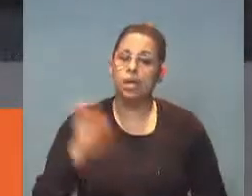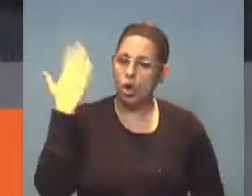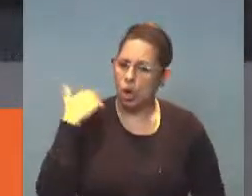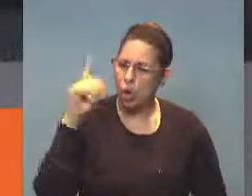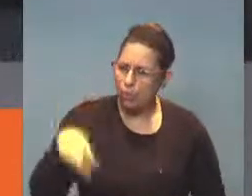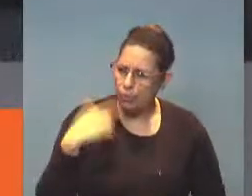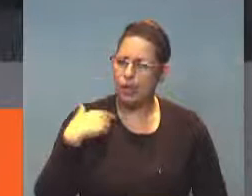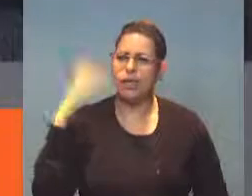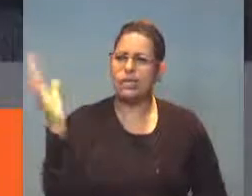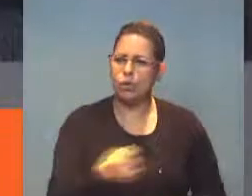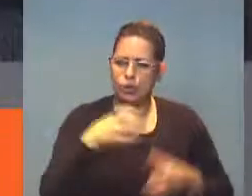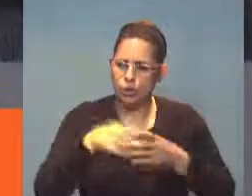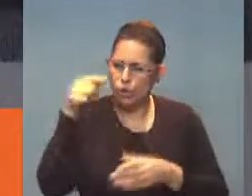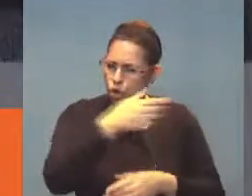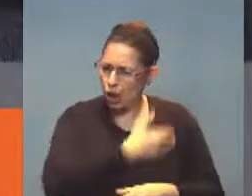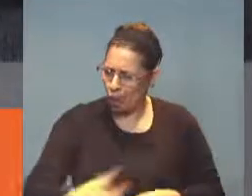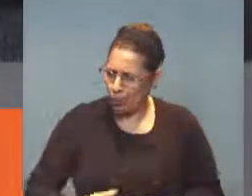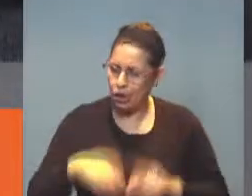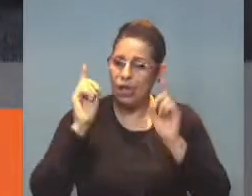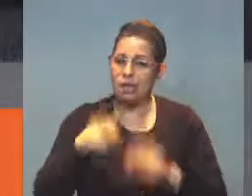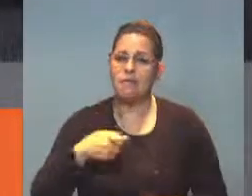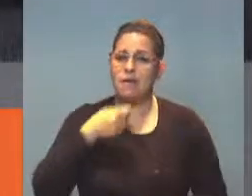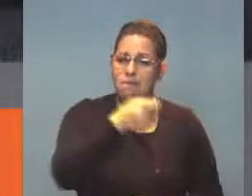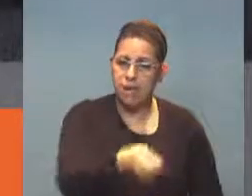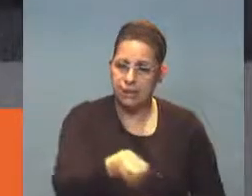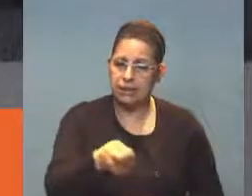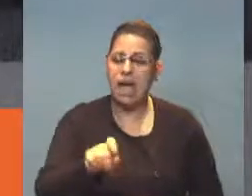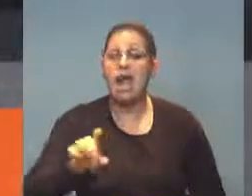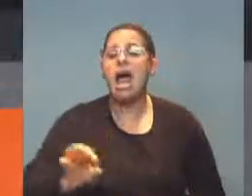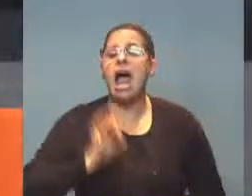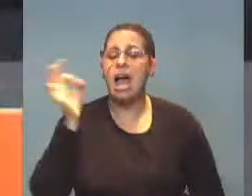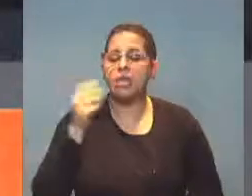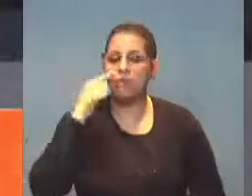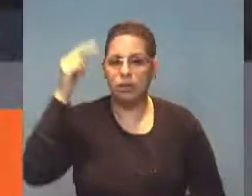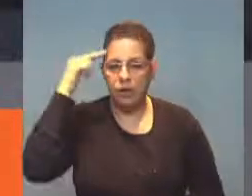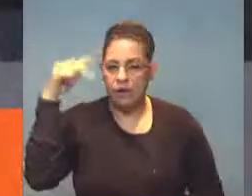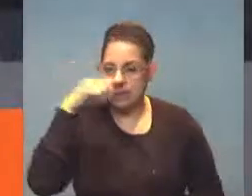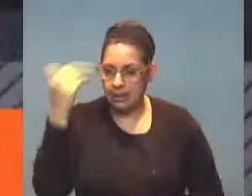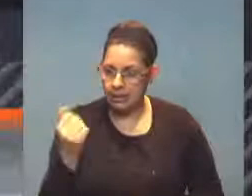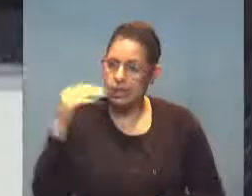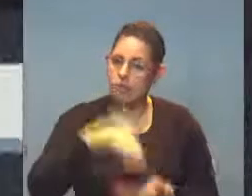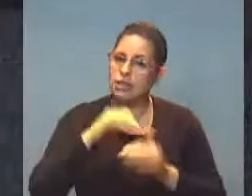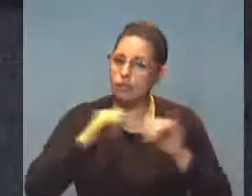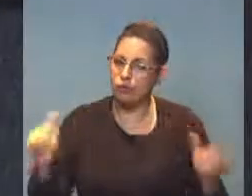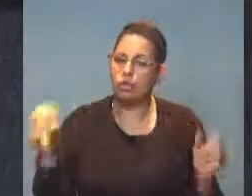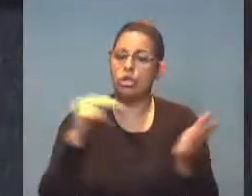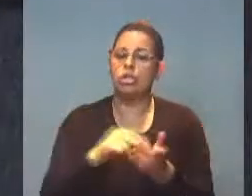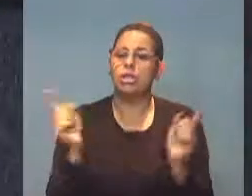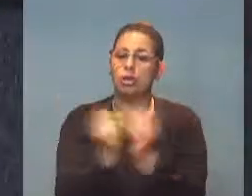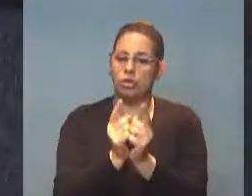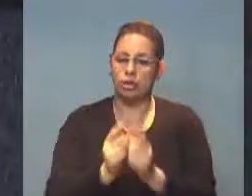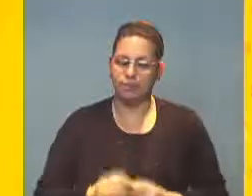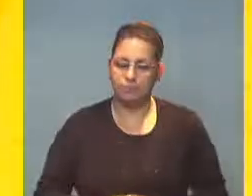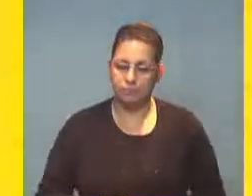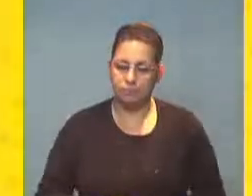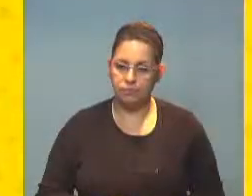secuestro de opositores al régimen y el homicidio de otro en el año 1976. Hay más información en la siguiente síntesis.